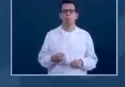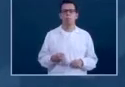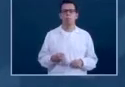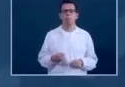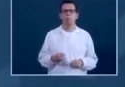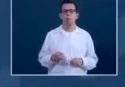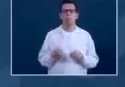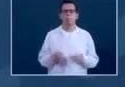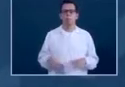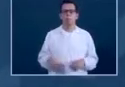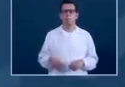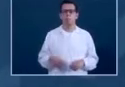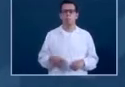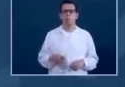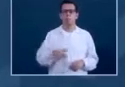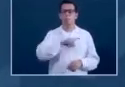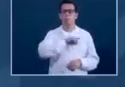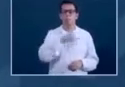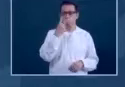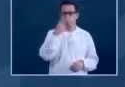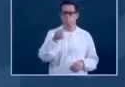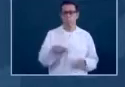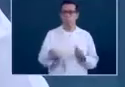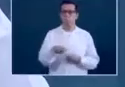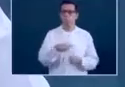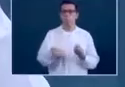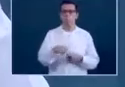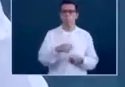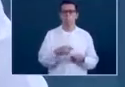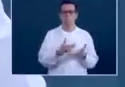ya se pueden ver todos los expedientes